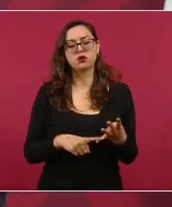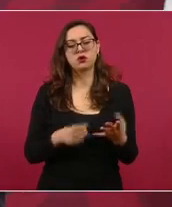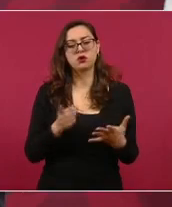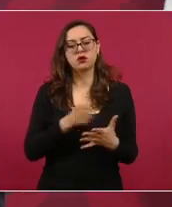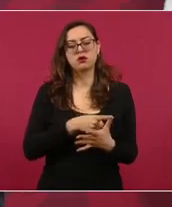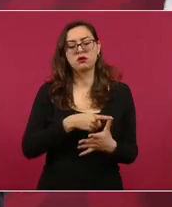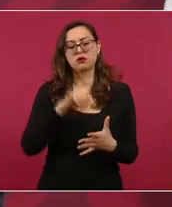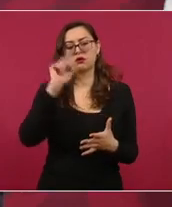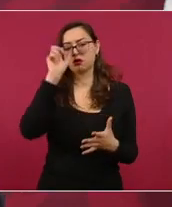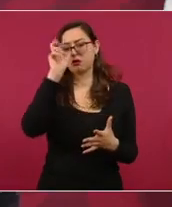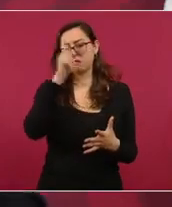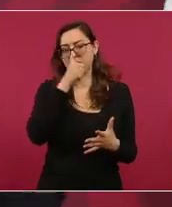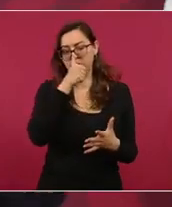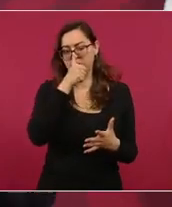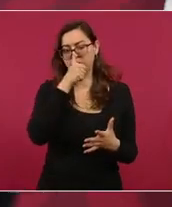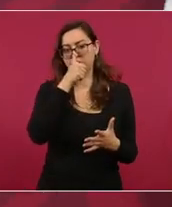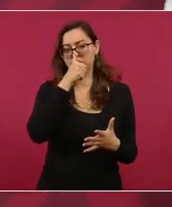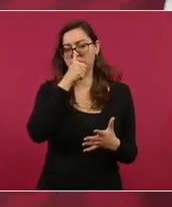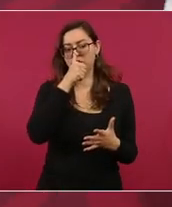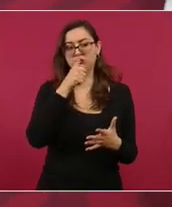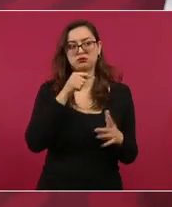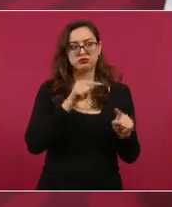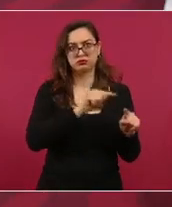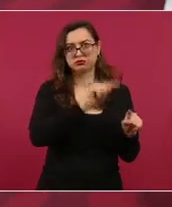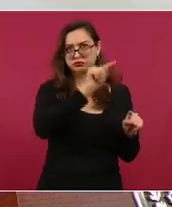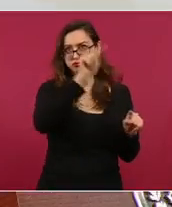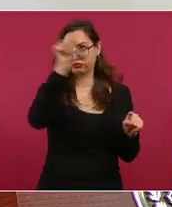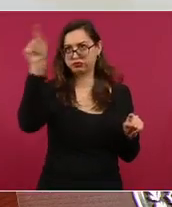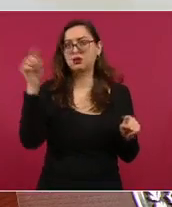en Hermosillo, y